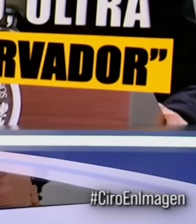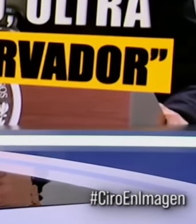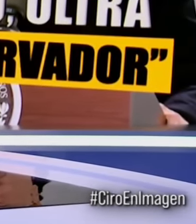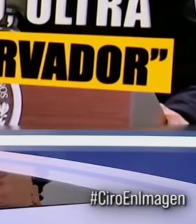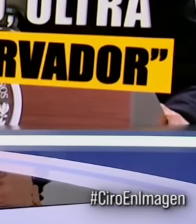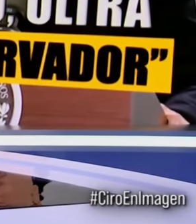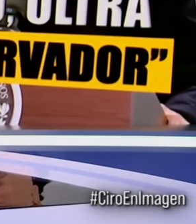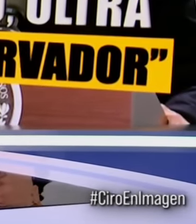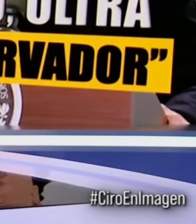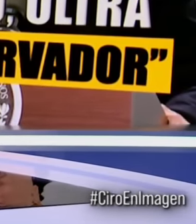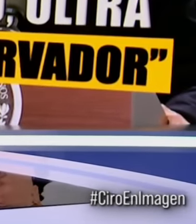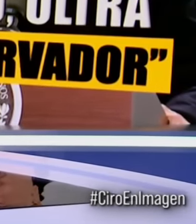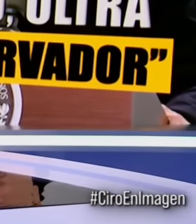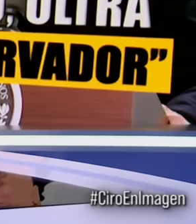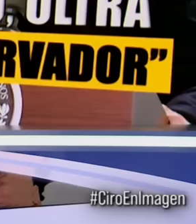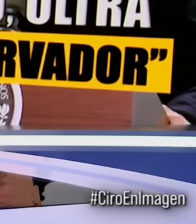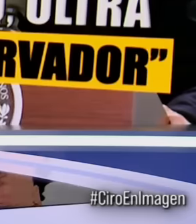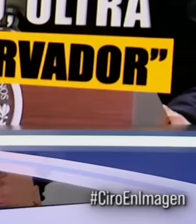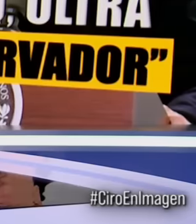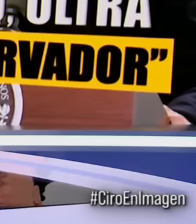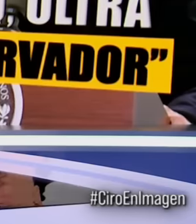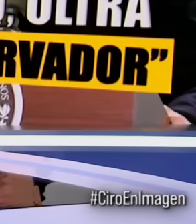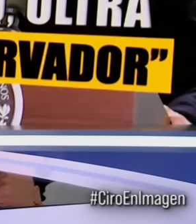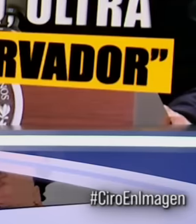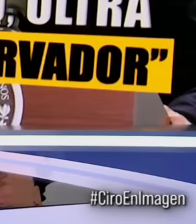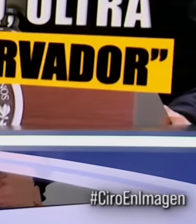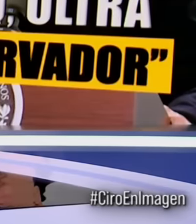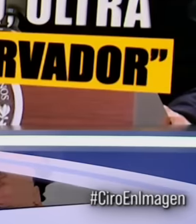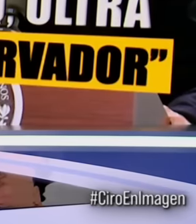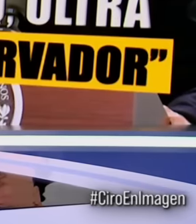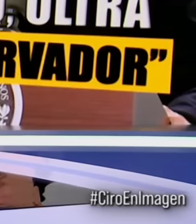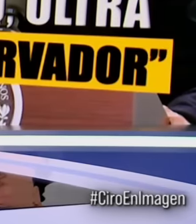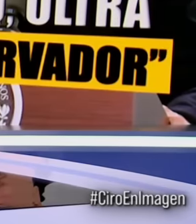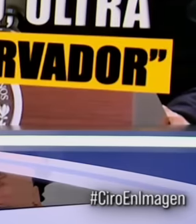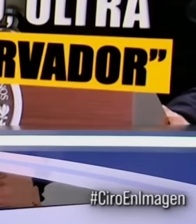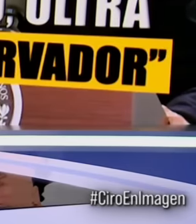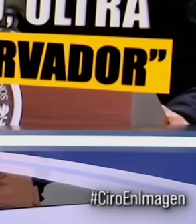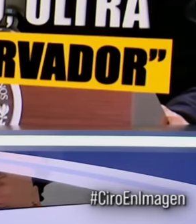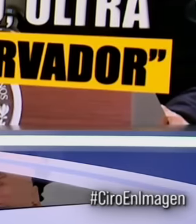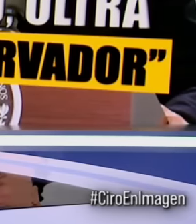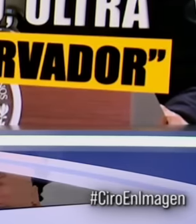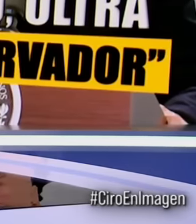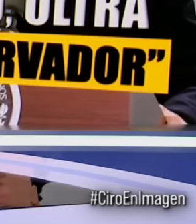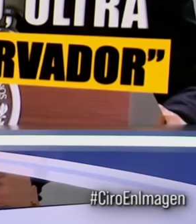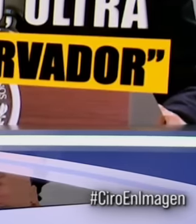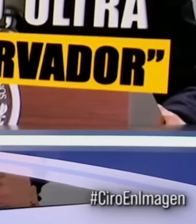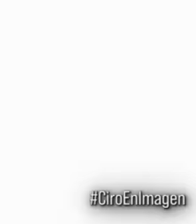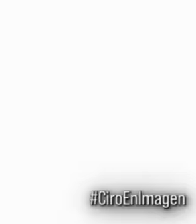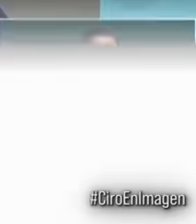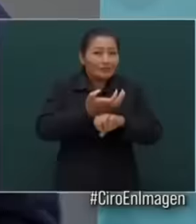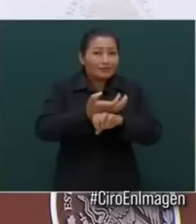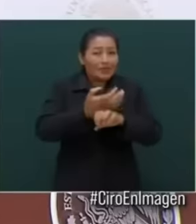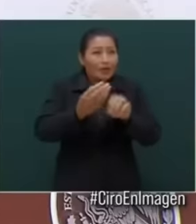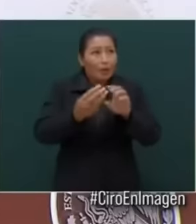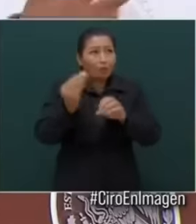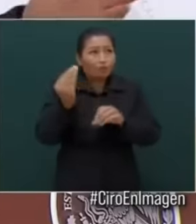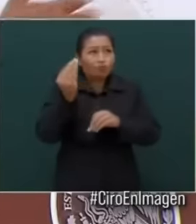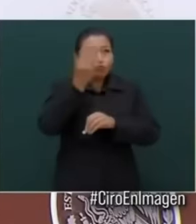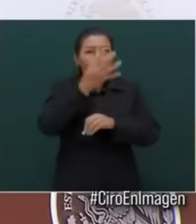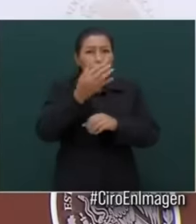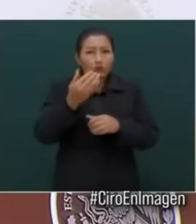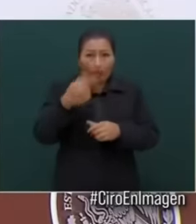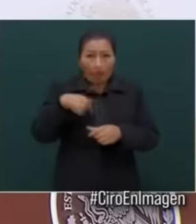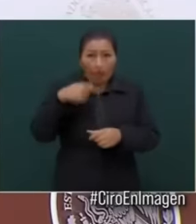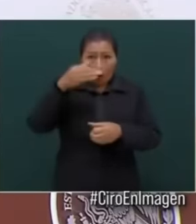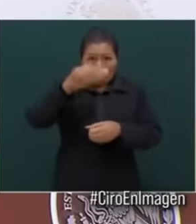las elecciones en Argentina, el presidente López Obrador decía esto sobre el presidente, hoy presidente Milei. ¿No ven ahora,